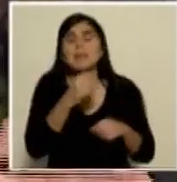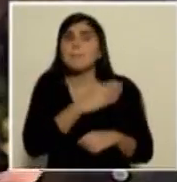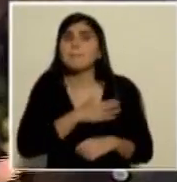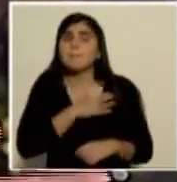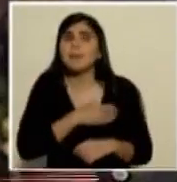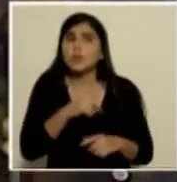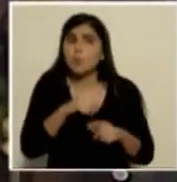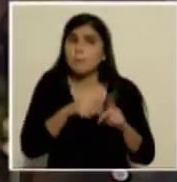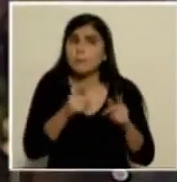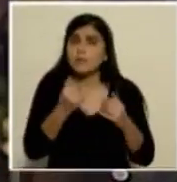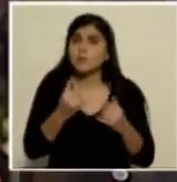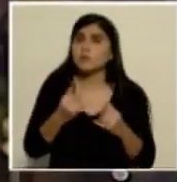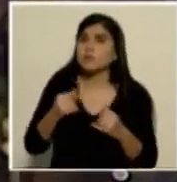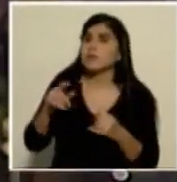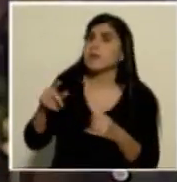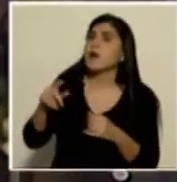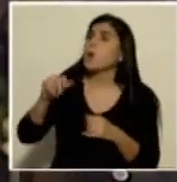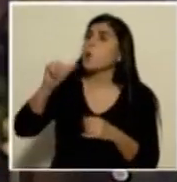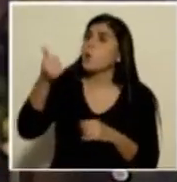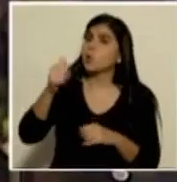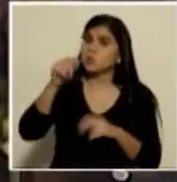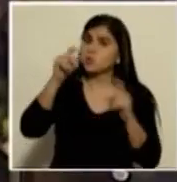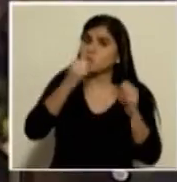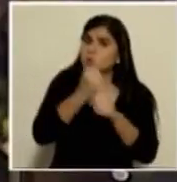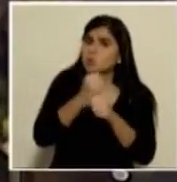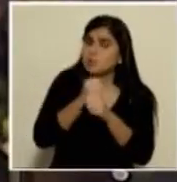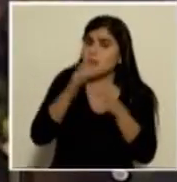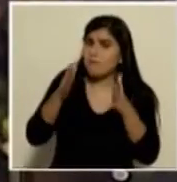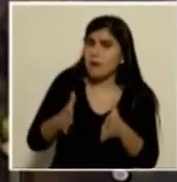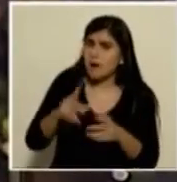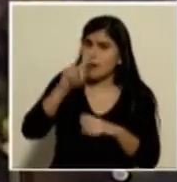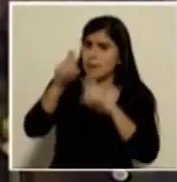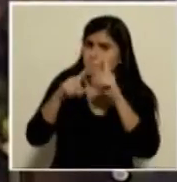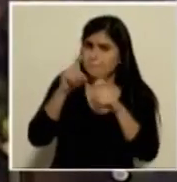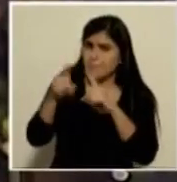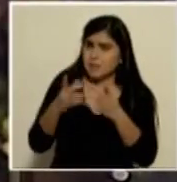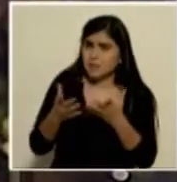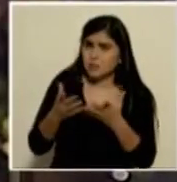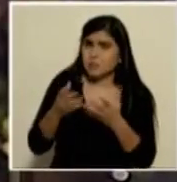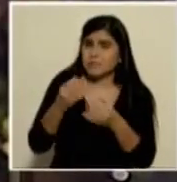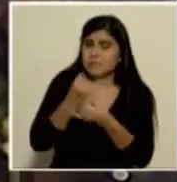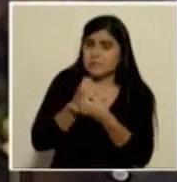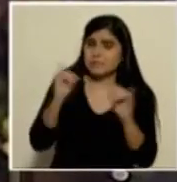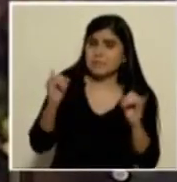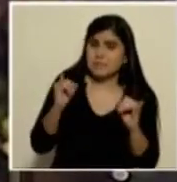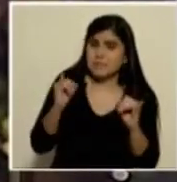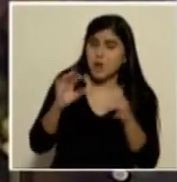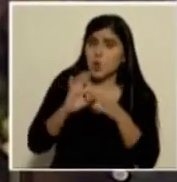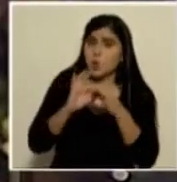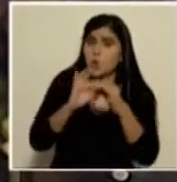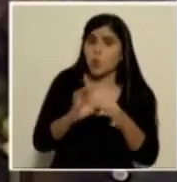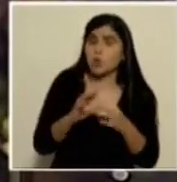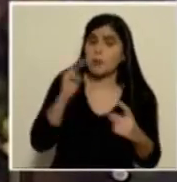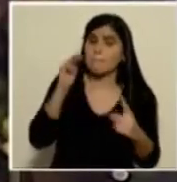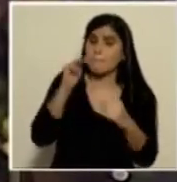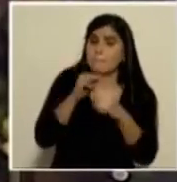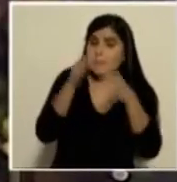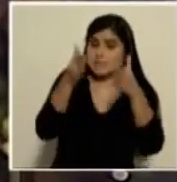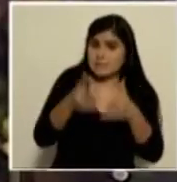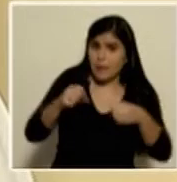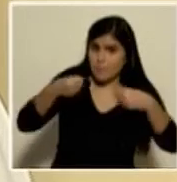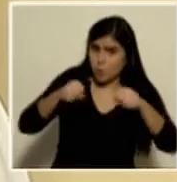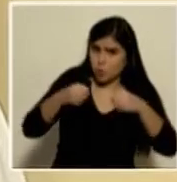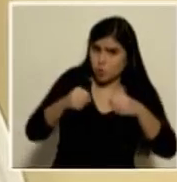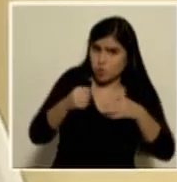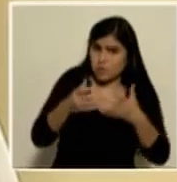están solicitando otros trabajadores, la consulta de, sobre todo que son trabajadores independientes, con relación a los mensajeros, si ellos van a poder